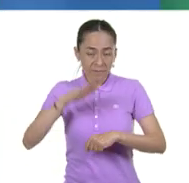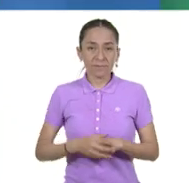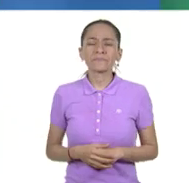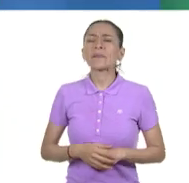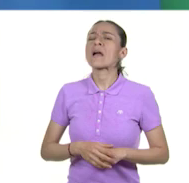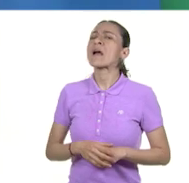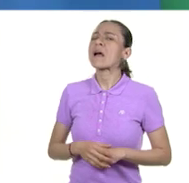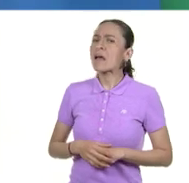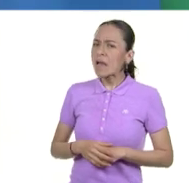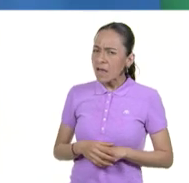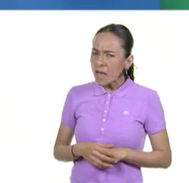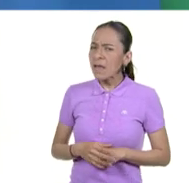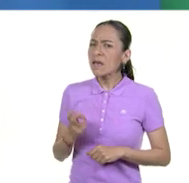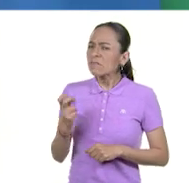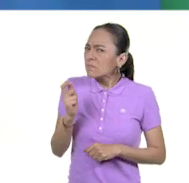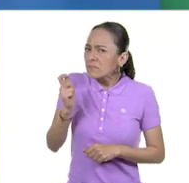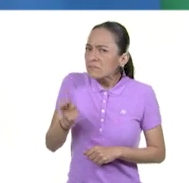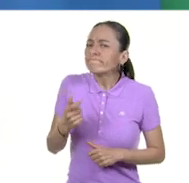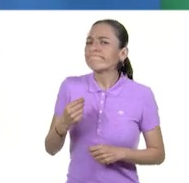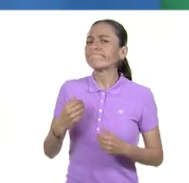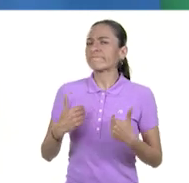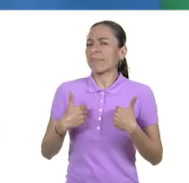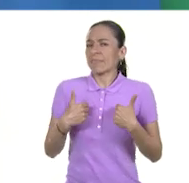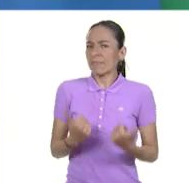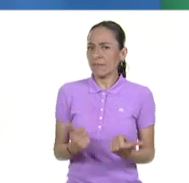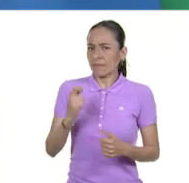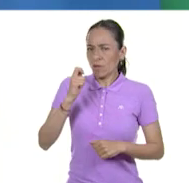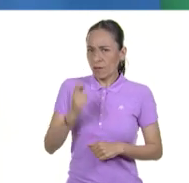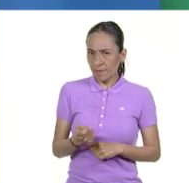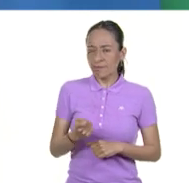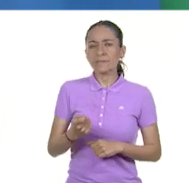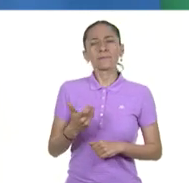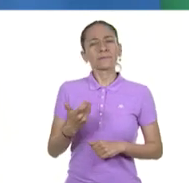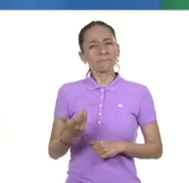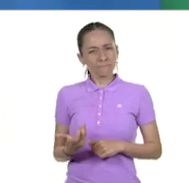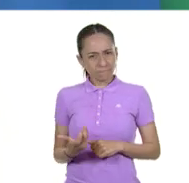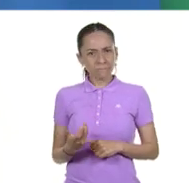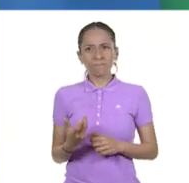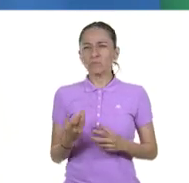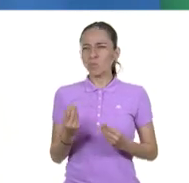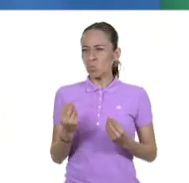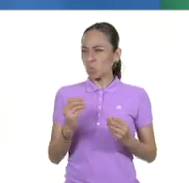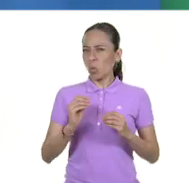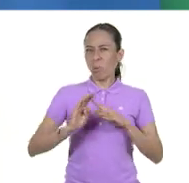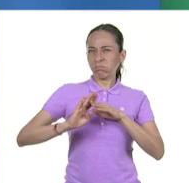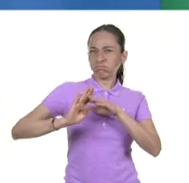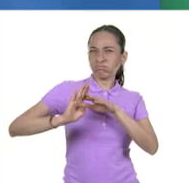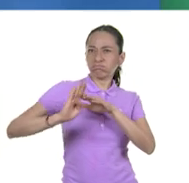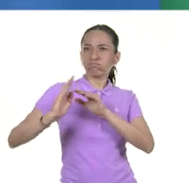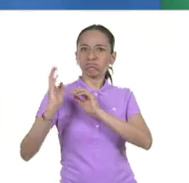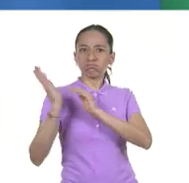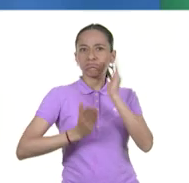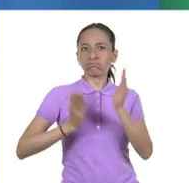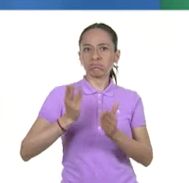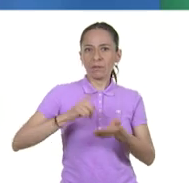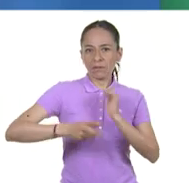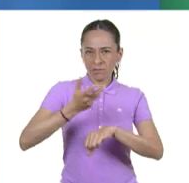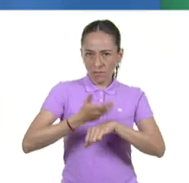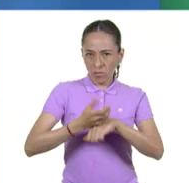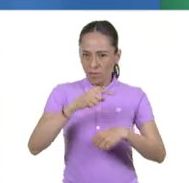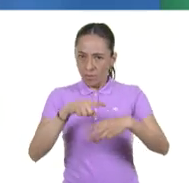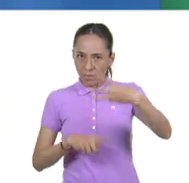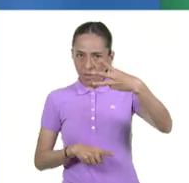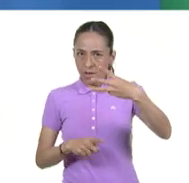Entonces, eso quiere decir que hay al menos 3 grandes flujos migratorios que llegan a Estados Unidos. Un